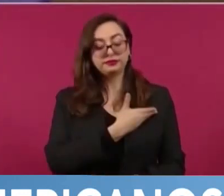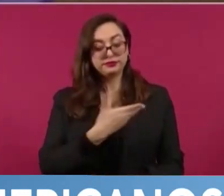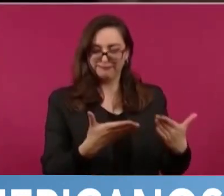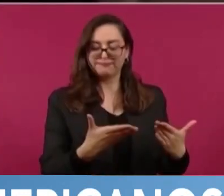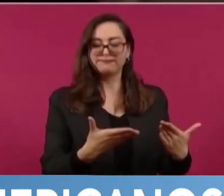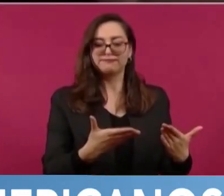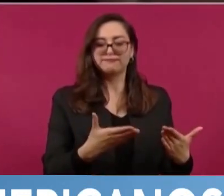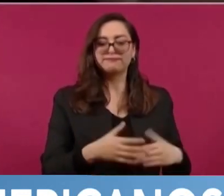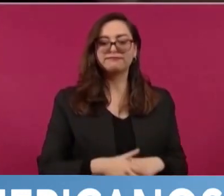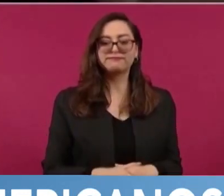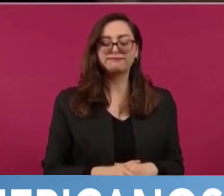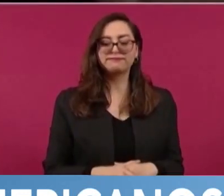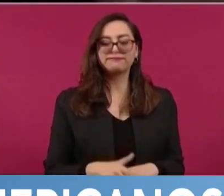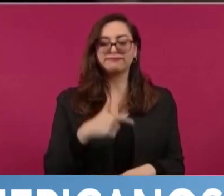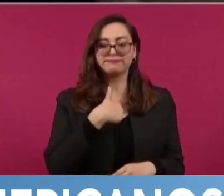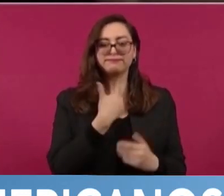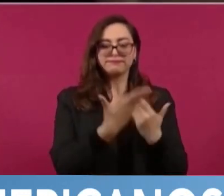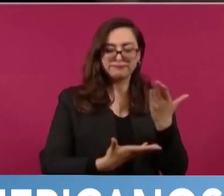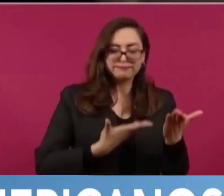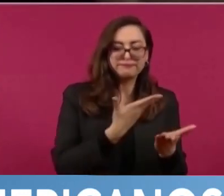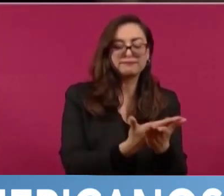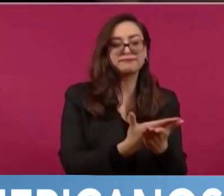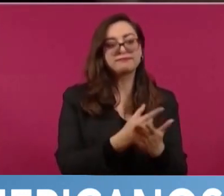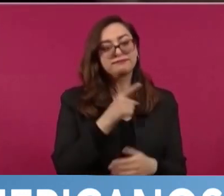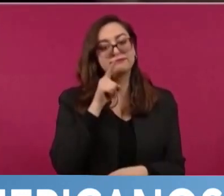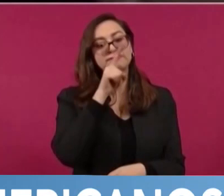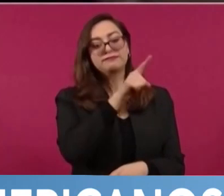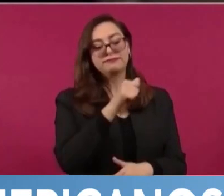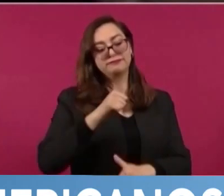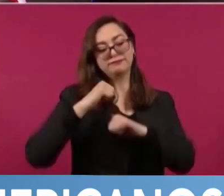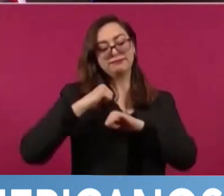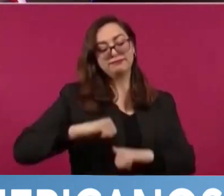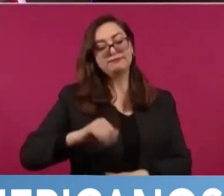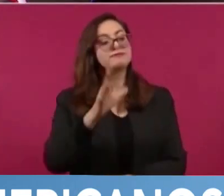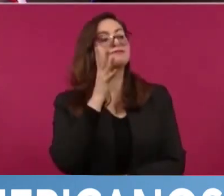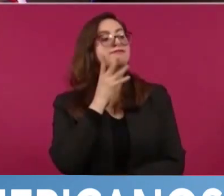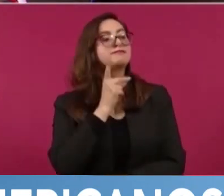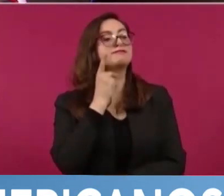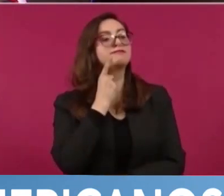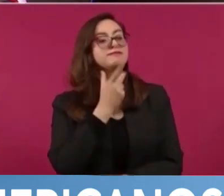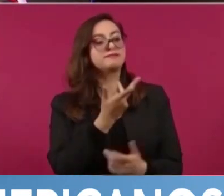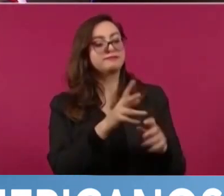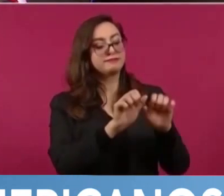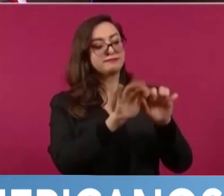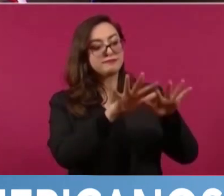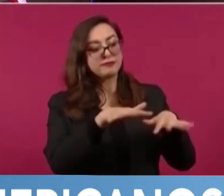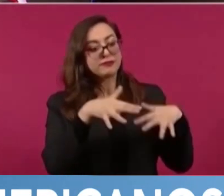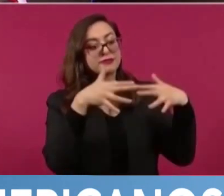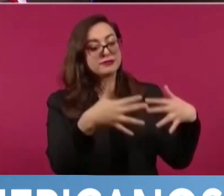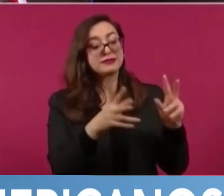También hablaron sobre salud y sobre la seguridad regional. Estos fueron los puntos más importantes entonces de esta